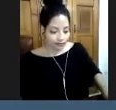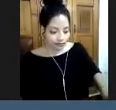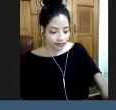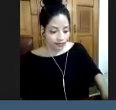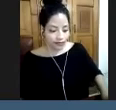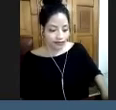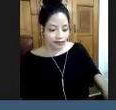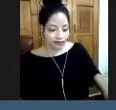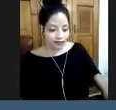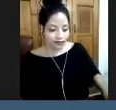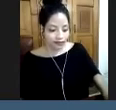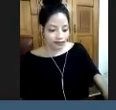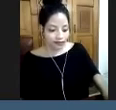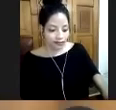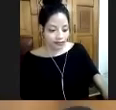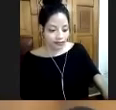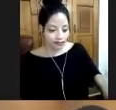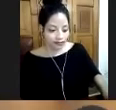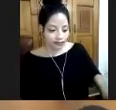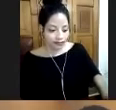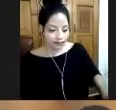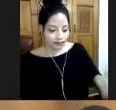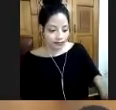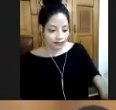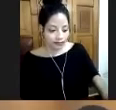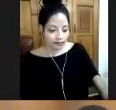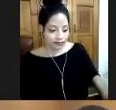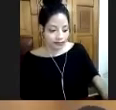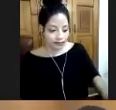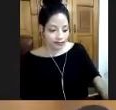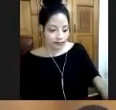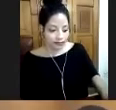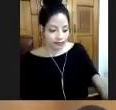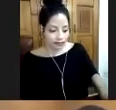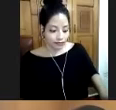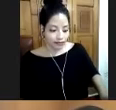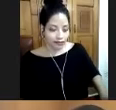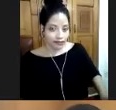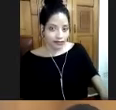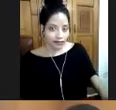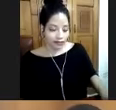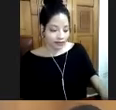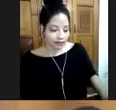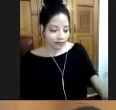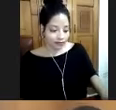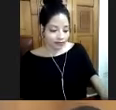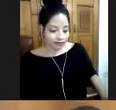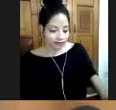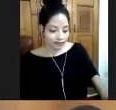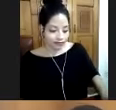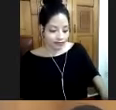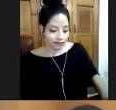es un reto que no estábamos preparados ni nosotros como padres. Una de las cosas importantes de esto, que se